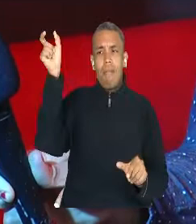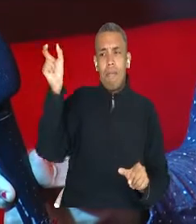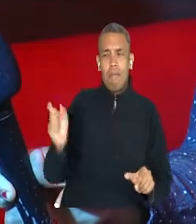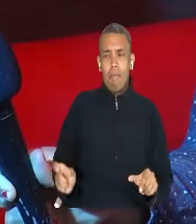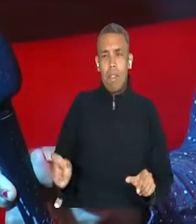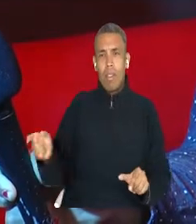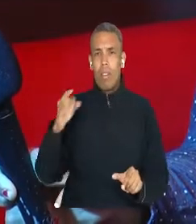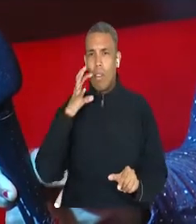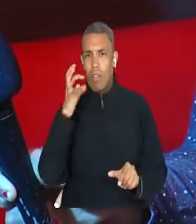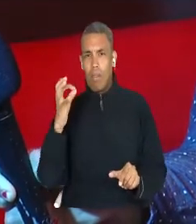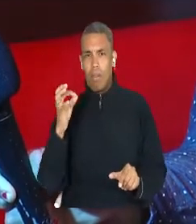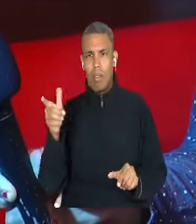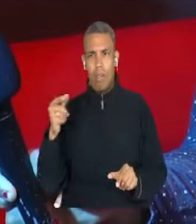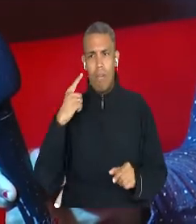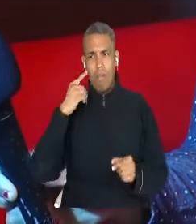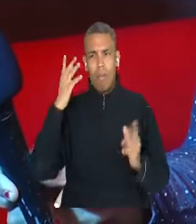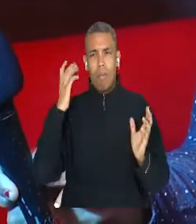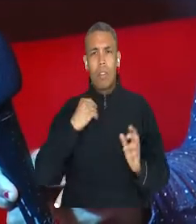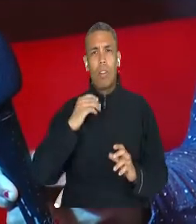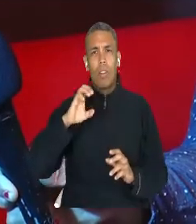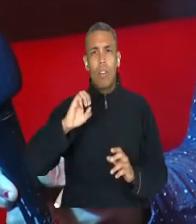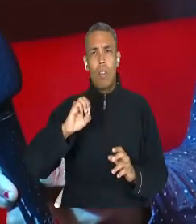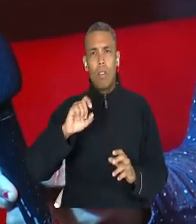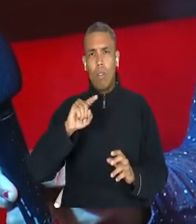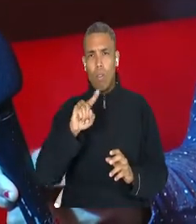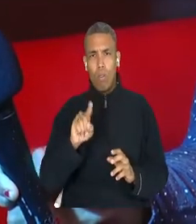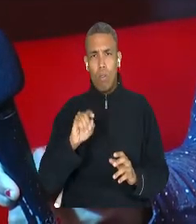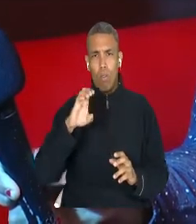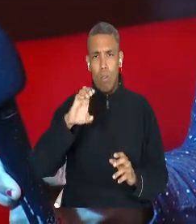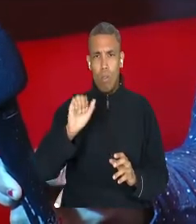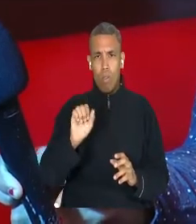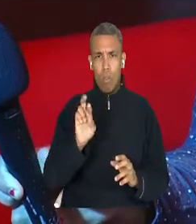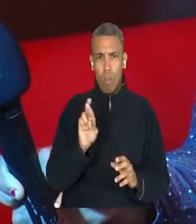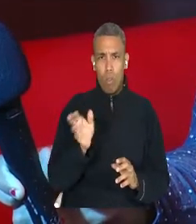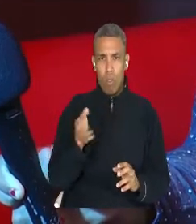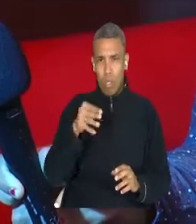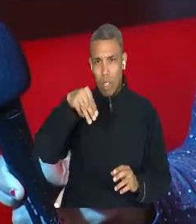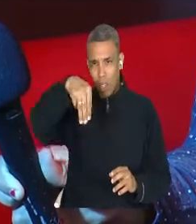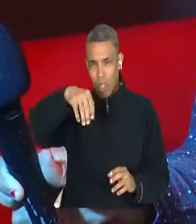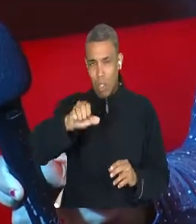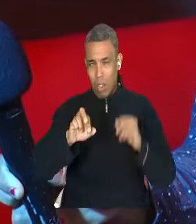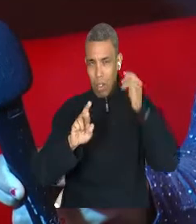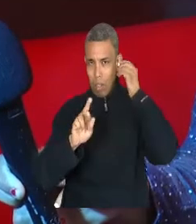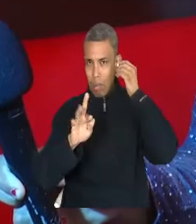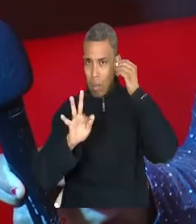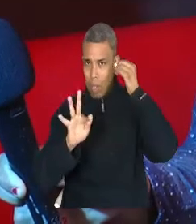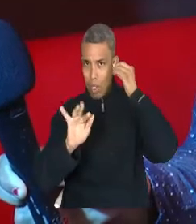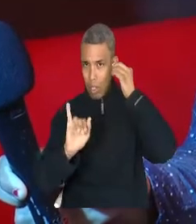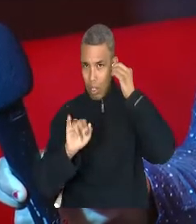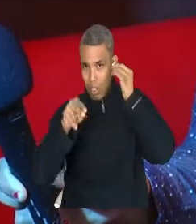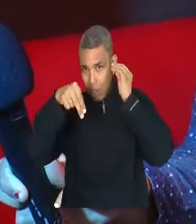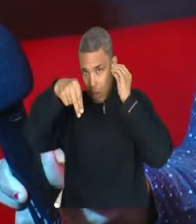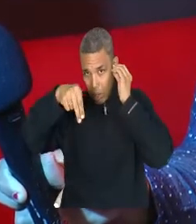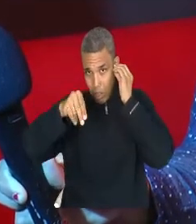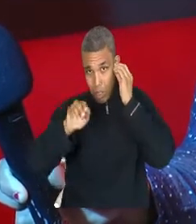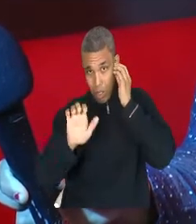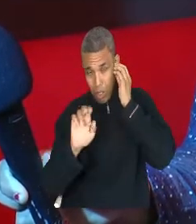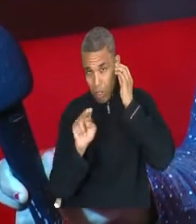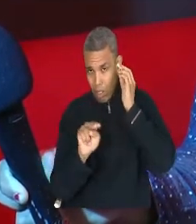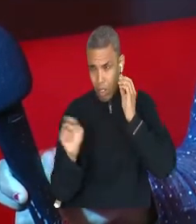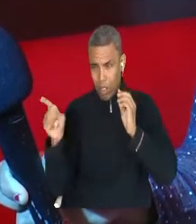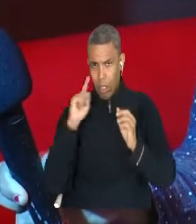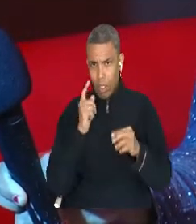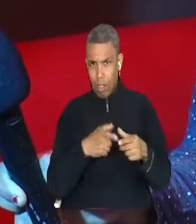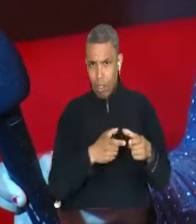Martínez, que viene lanzando su nuevo sencillo llamado Contigo, y esperamos a todos nuestros amigos, a todos